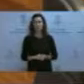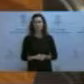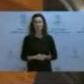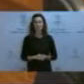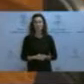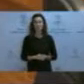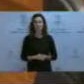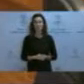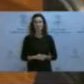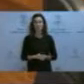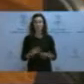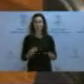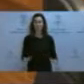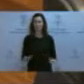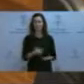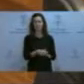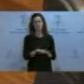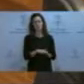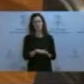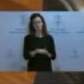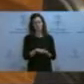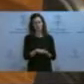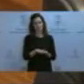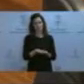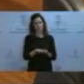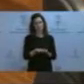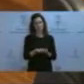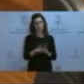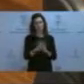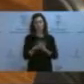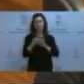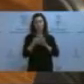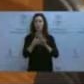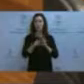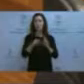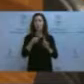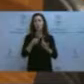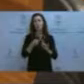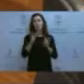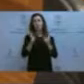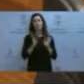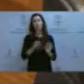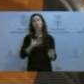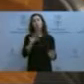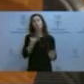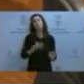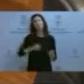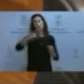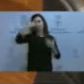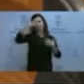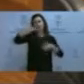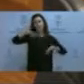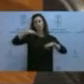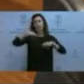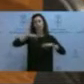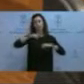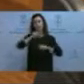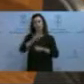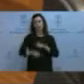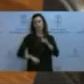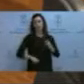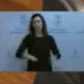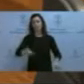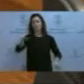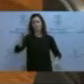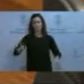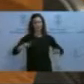con este carácter indiciario y con pleno respeto a la presunción de inocencia de las personas investigadas, puede